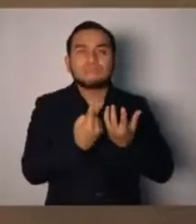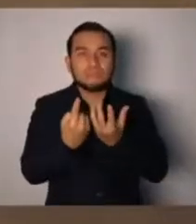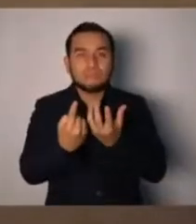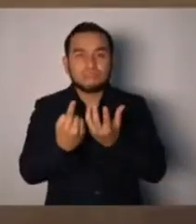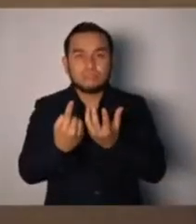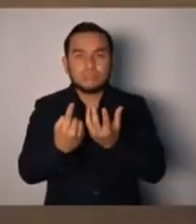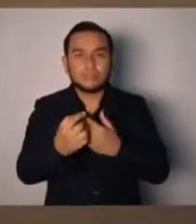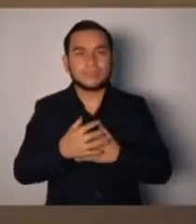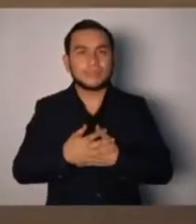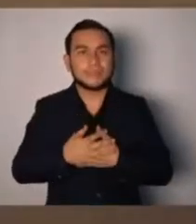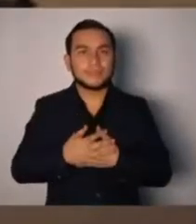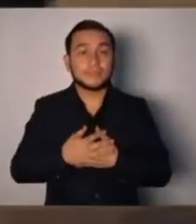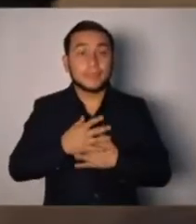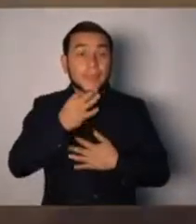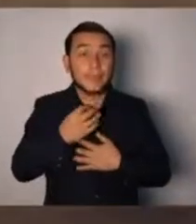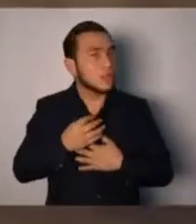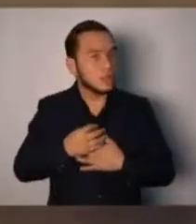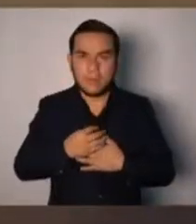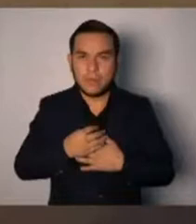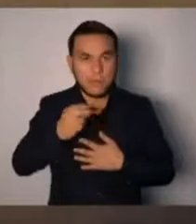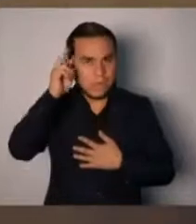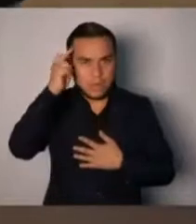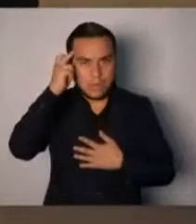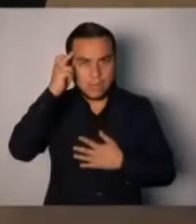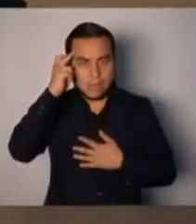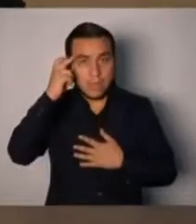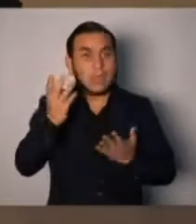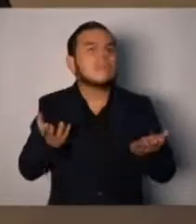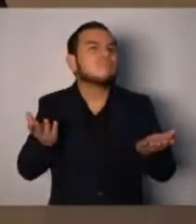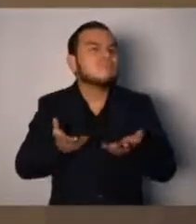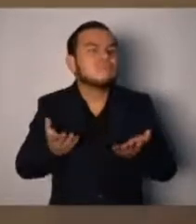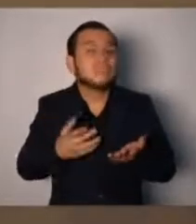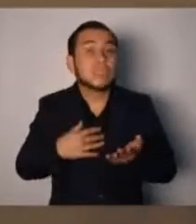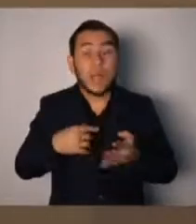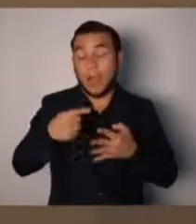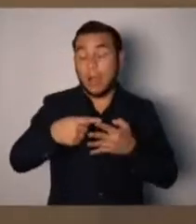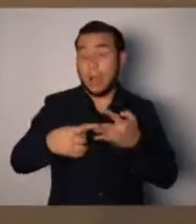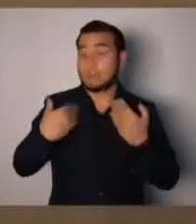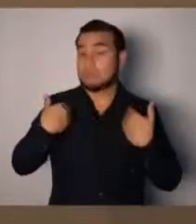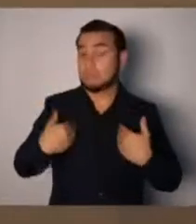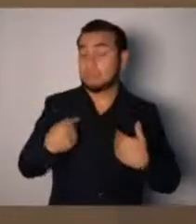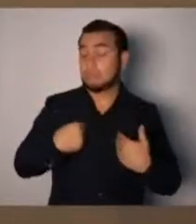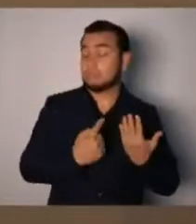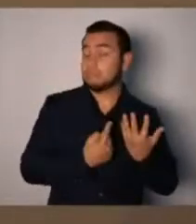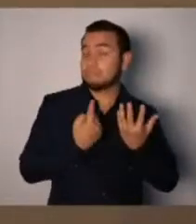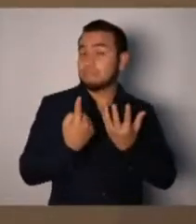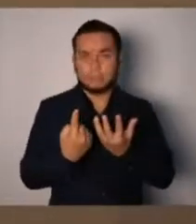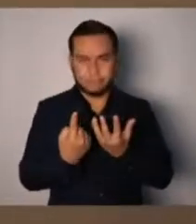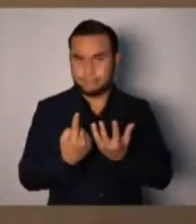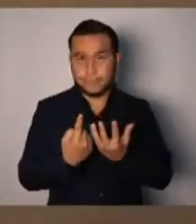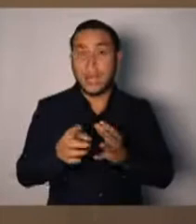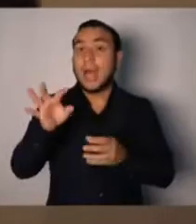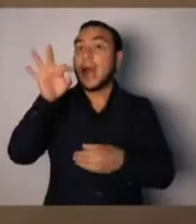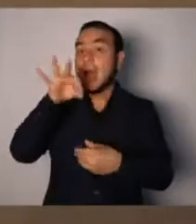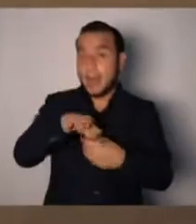líderes no es alguien que se abroga el derecho de representar a una comunidad alguien puede